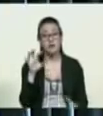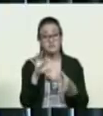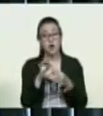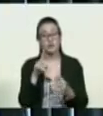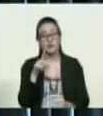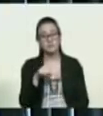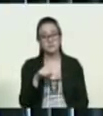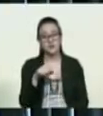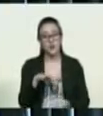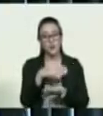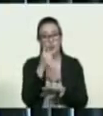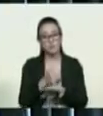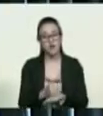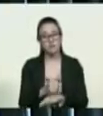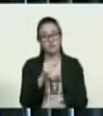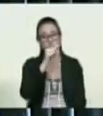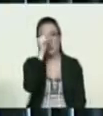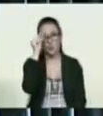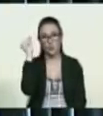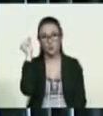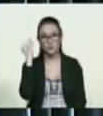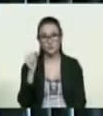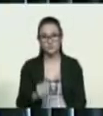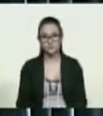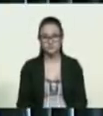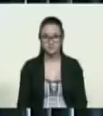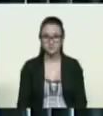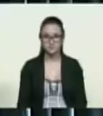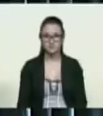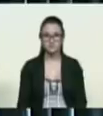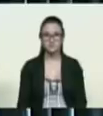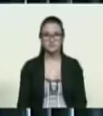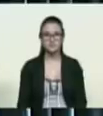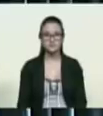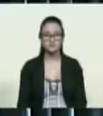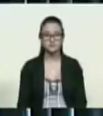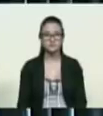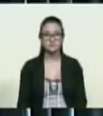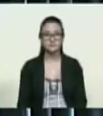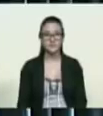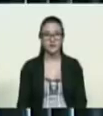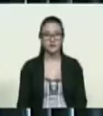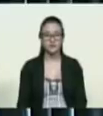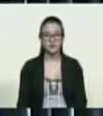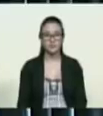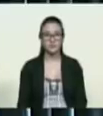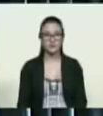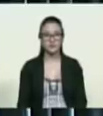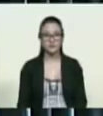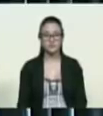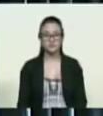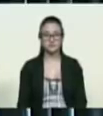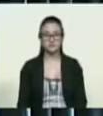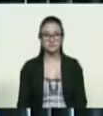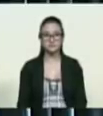en este horrendo crimen. Así que todos los mecanismos